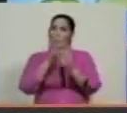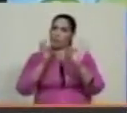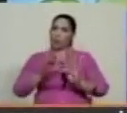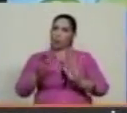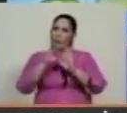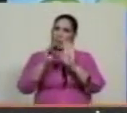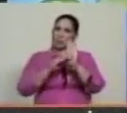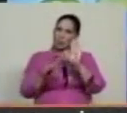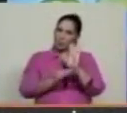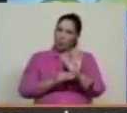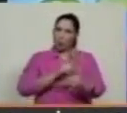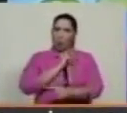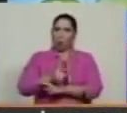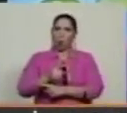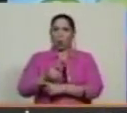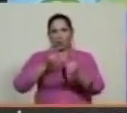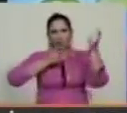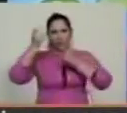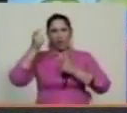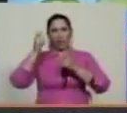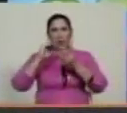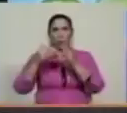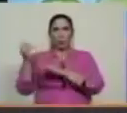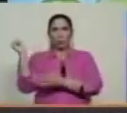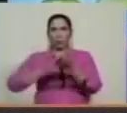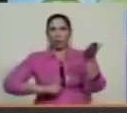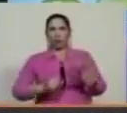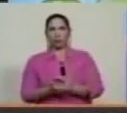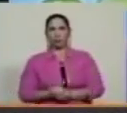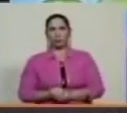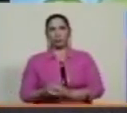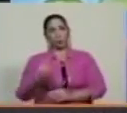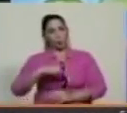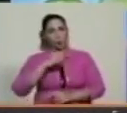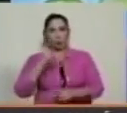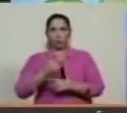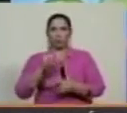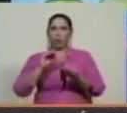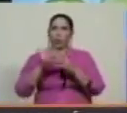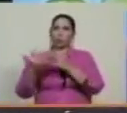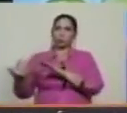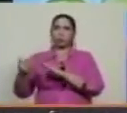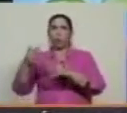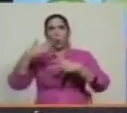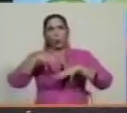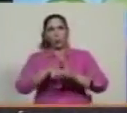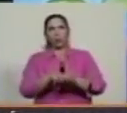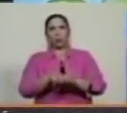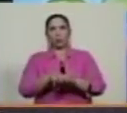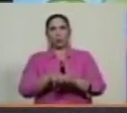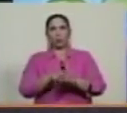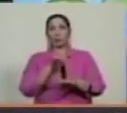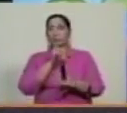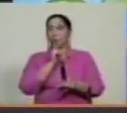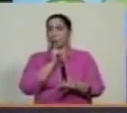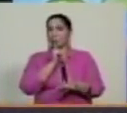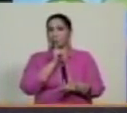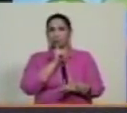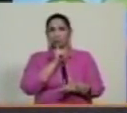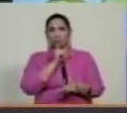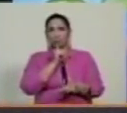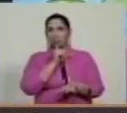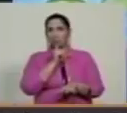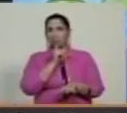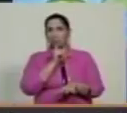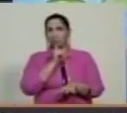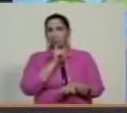la orden del comandante como una unada es que estemos unidos. Porque si no seremos una cosita